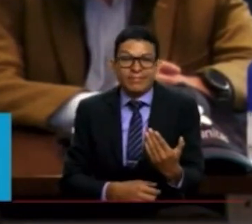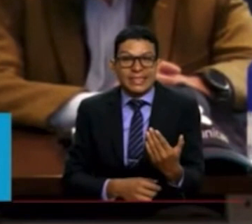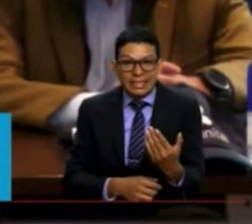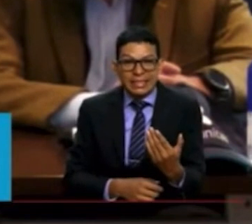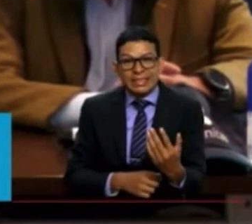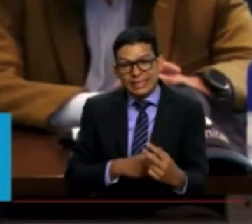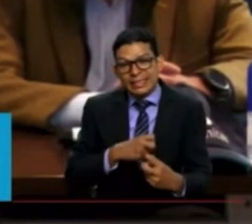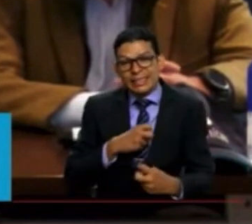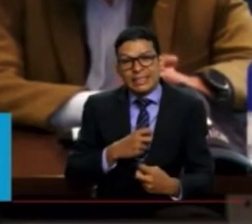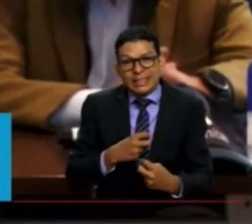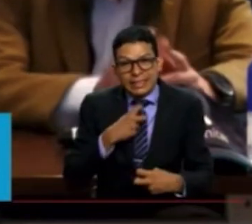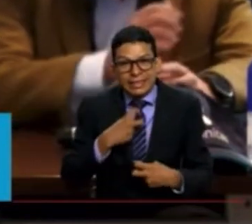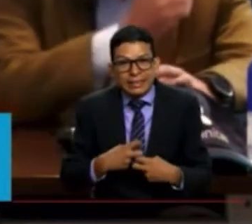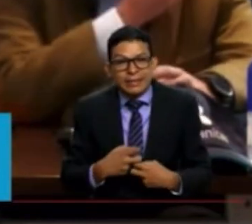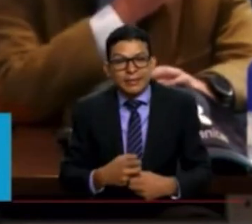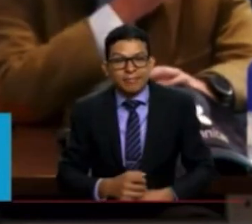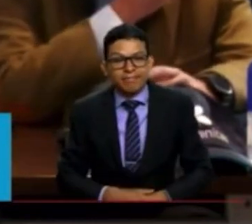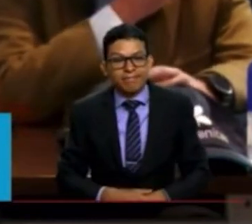y